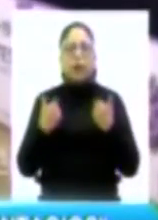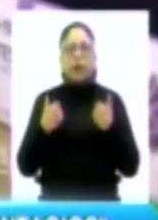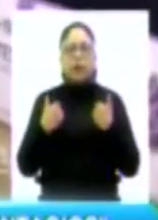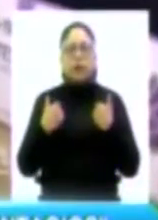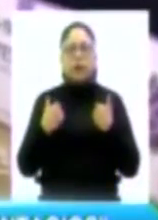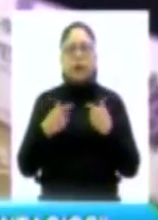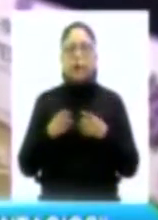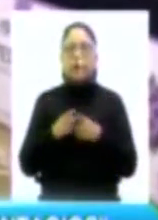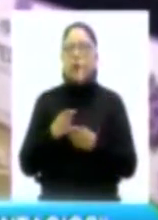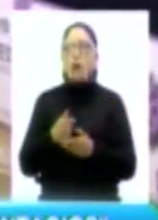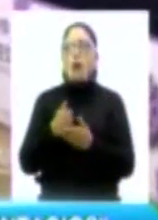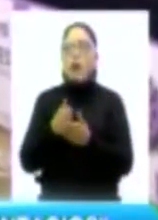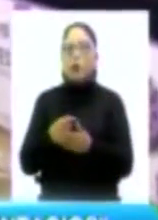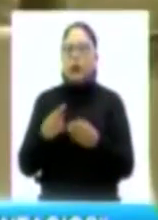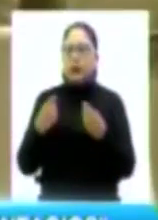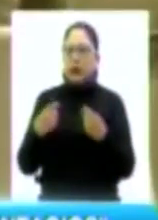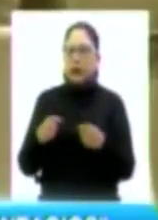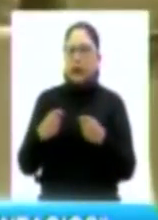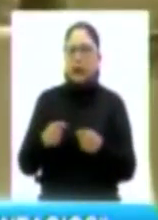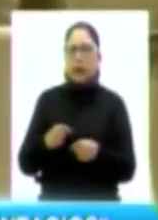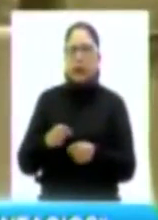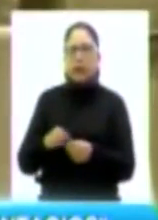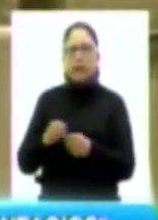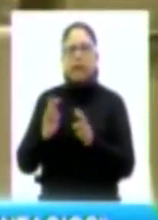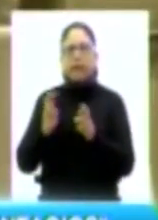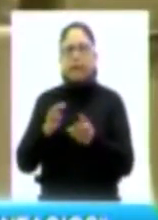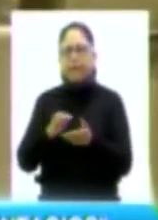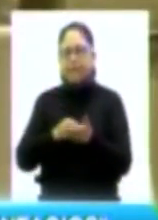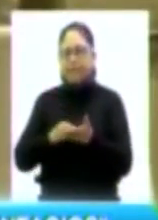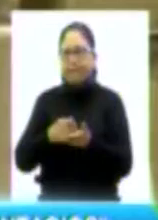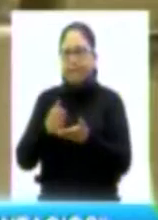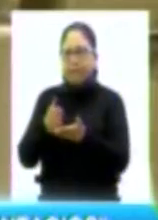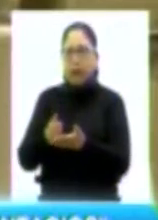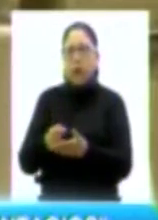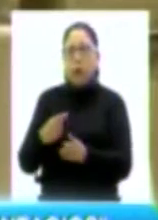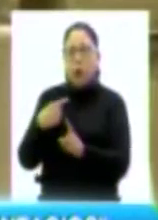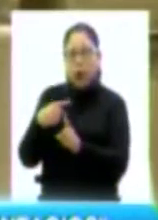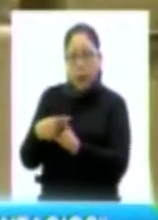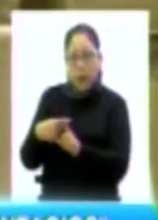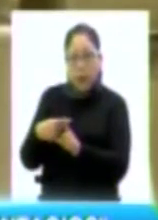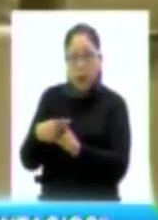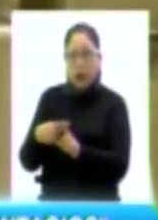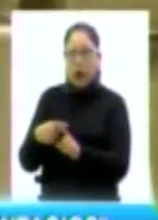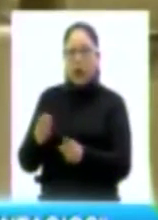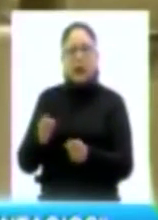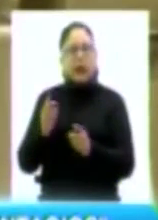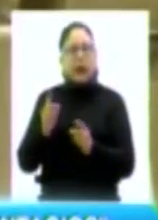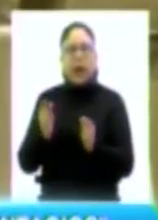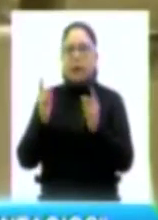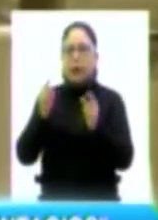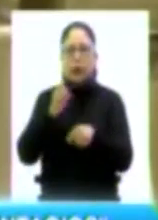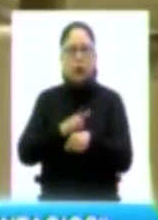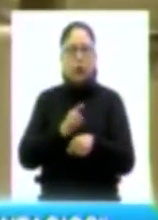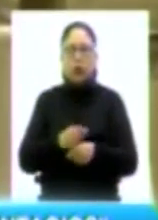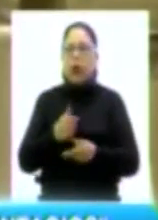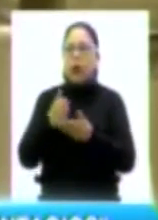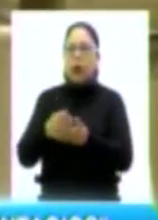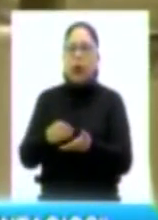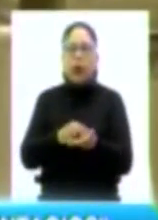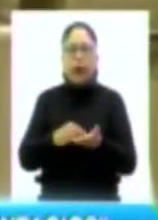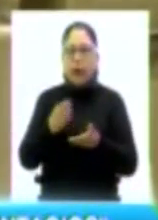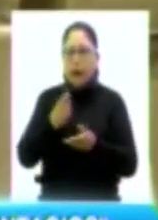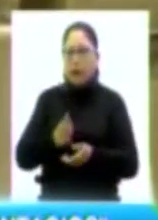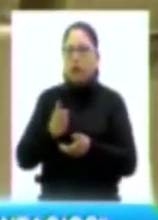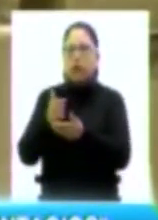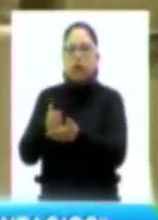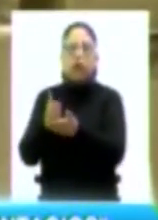a darles el tratamiento correspondiente, a medicarles en los centros de recuperación que se ha conversado con